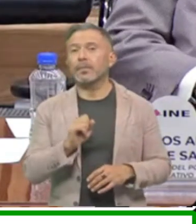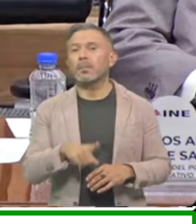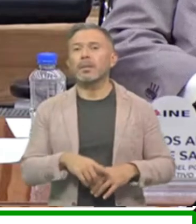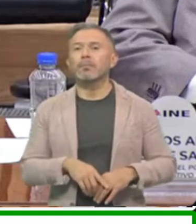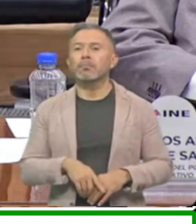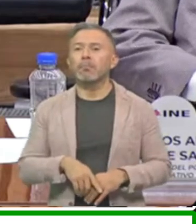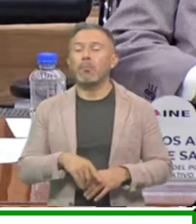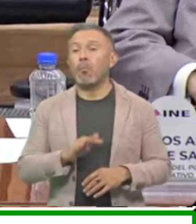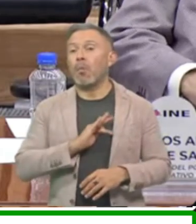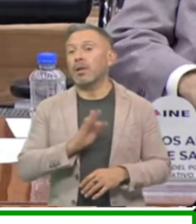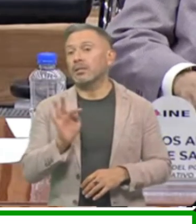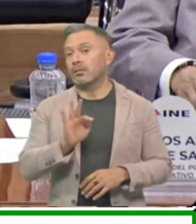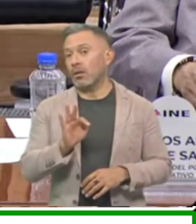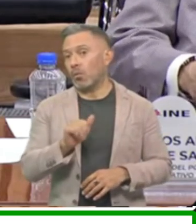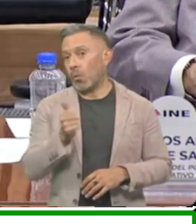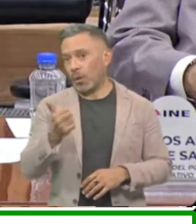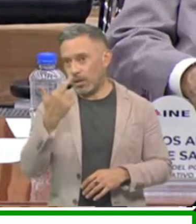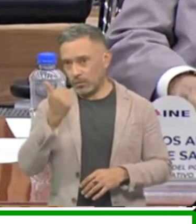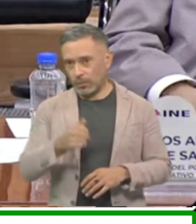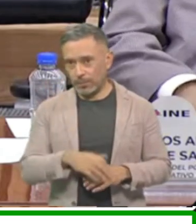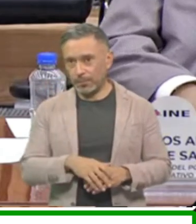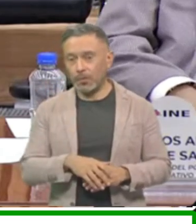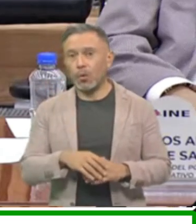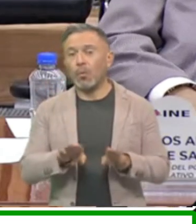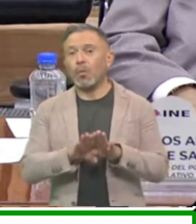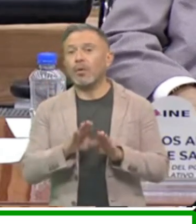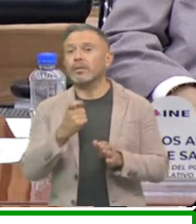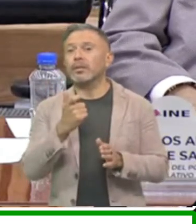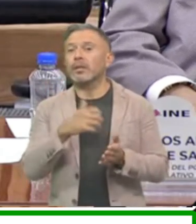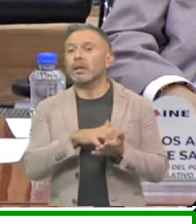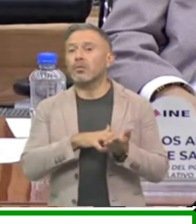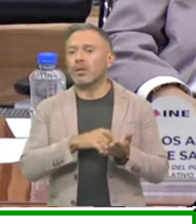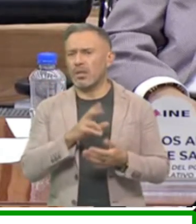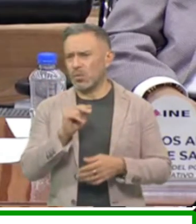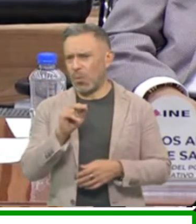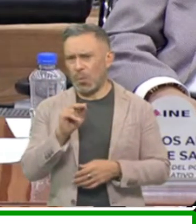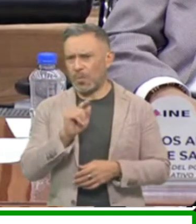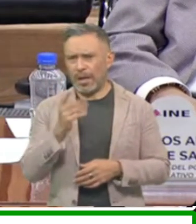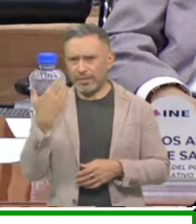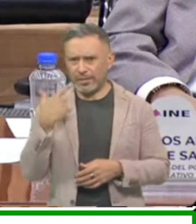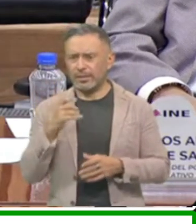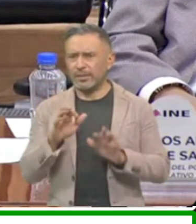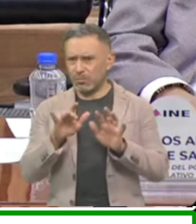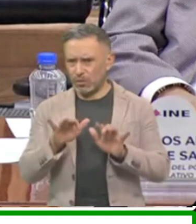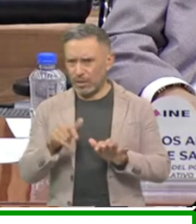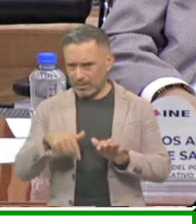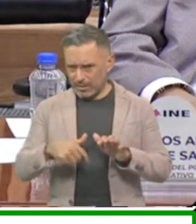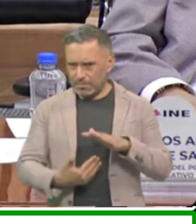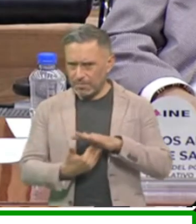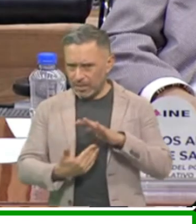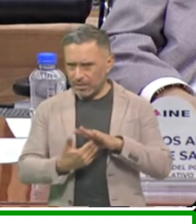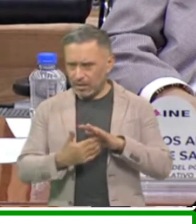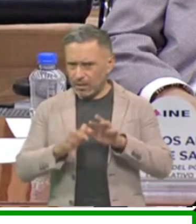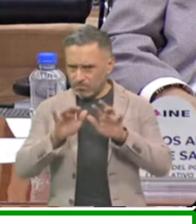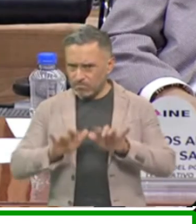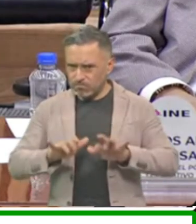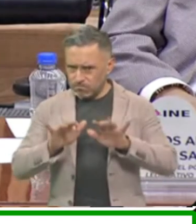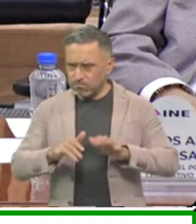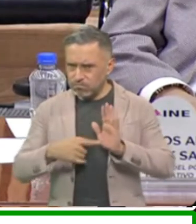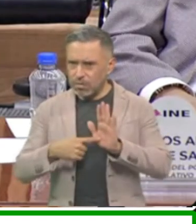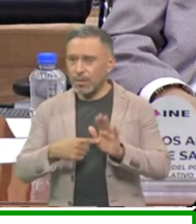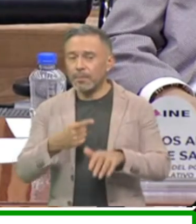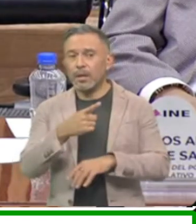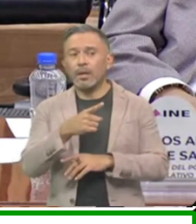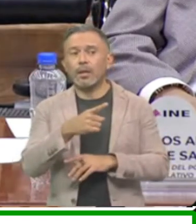ser algún argumento, a la austeridad, claro que no. En los reportes que se han presentado aquí en esta mesa, resulta que el OPLE